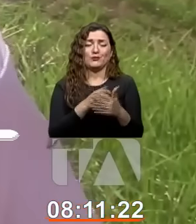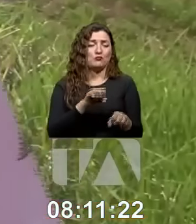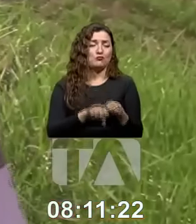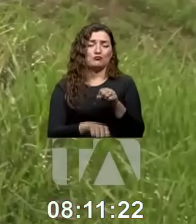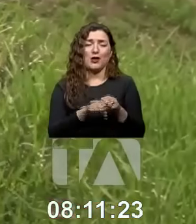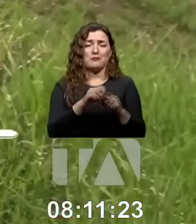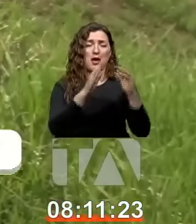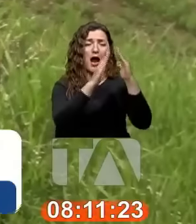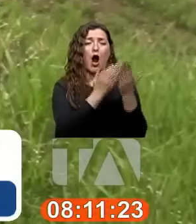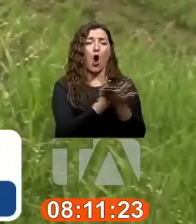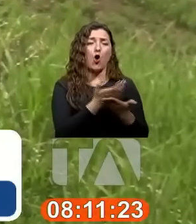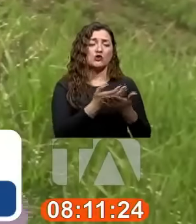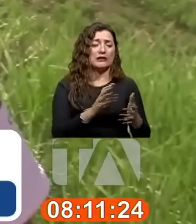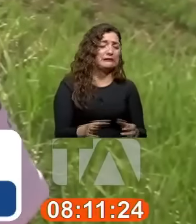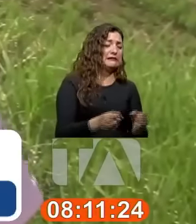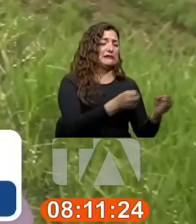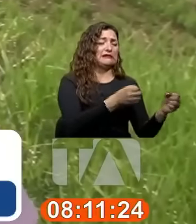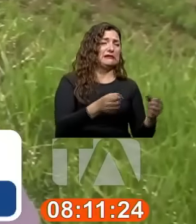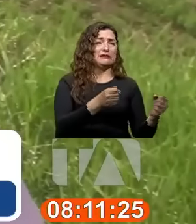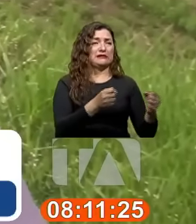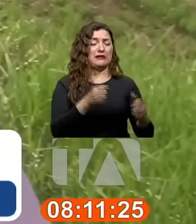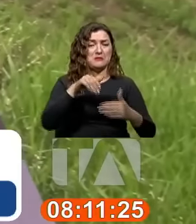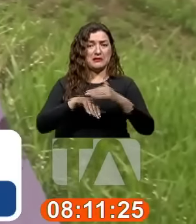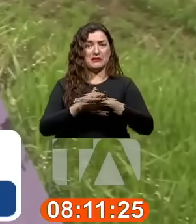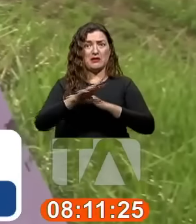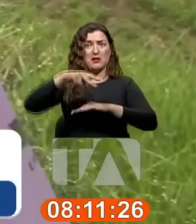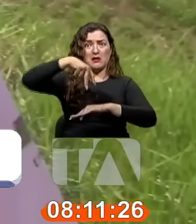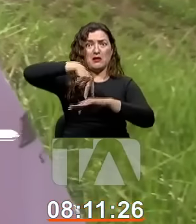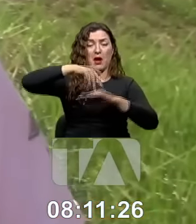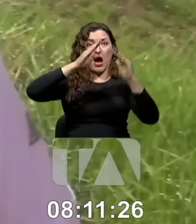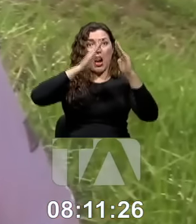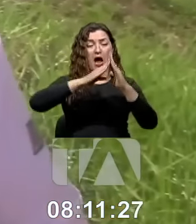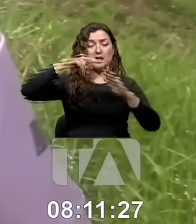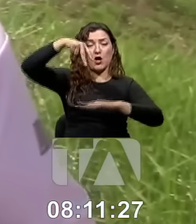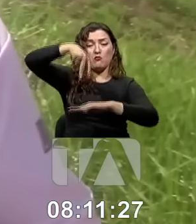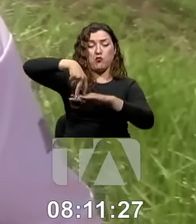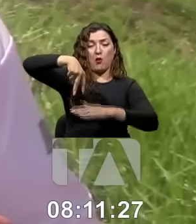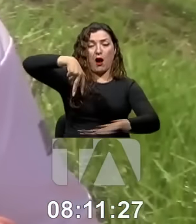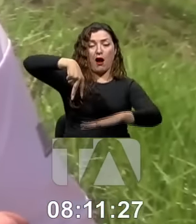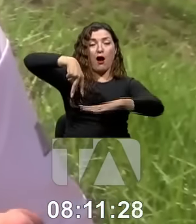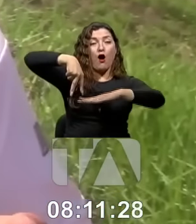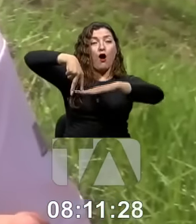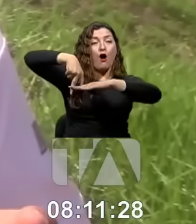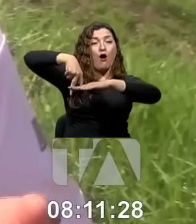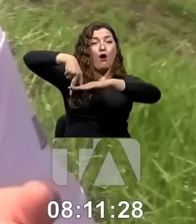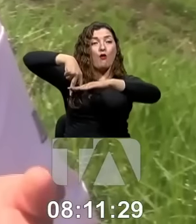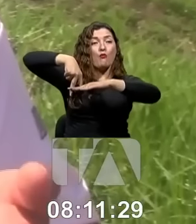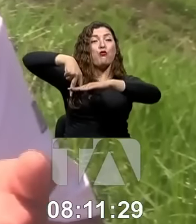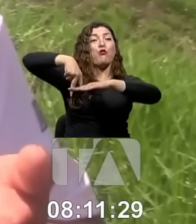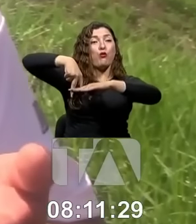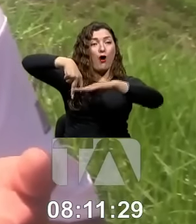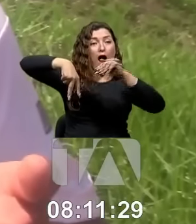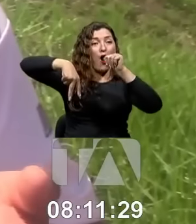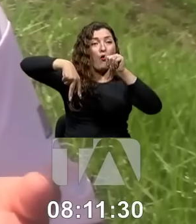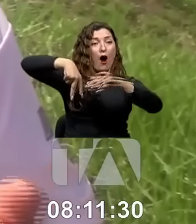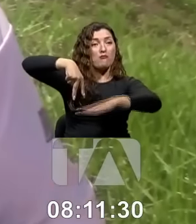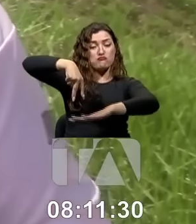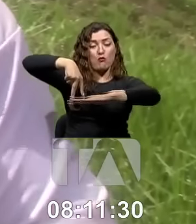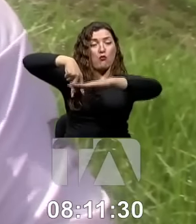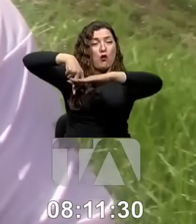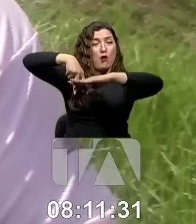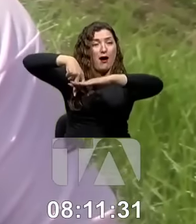entramos por las rodillas, el agua cuando empezó a entrar. Y aproximadamente salimos ya a una altura de unos 20